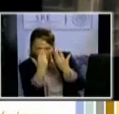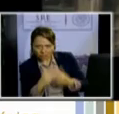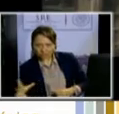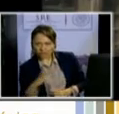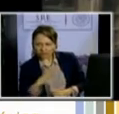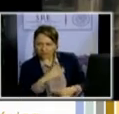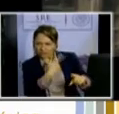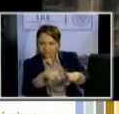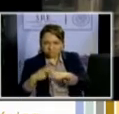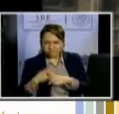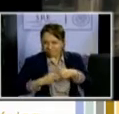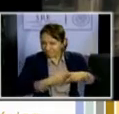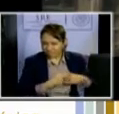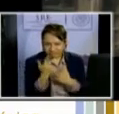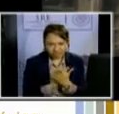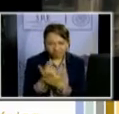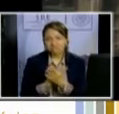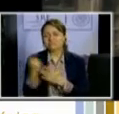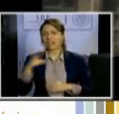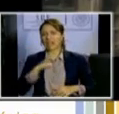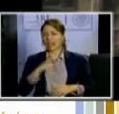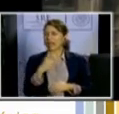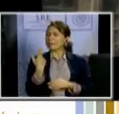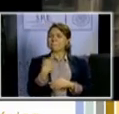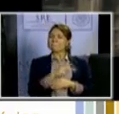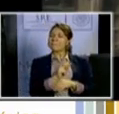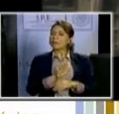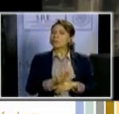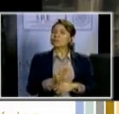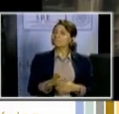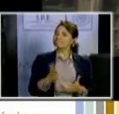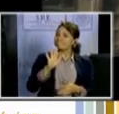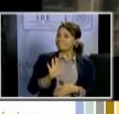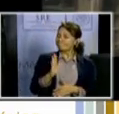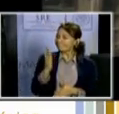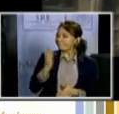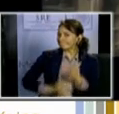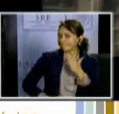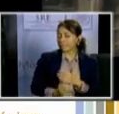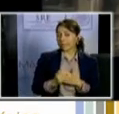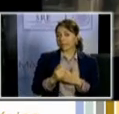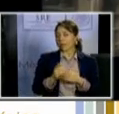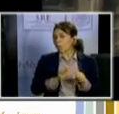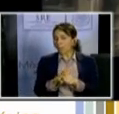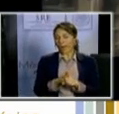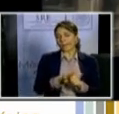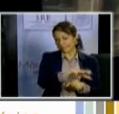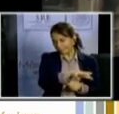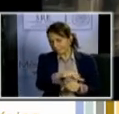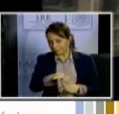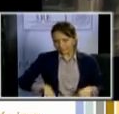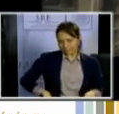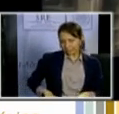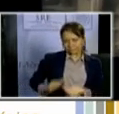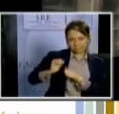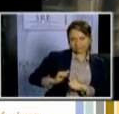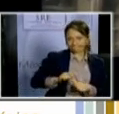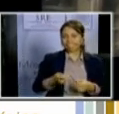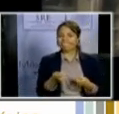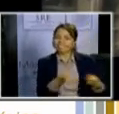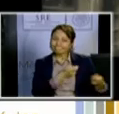acción práctica, aunque hay una mayor apertura en los distintos ministerios, hay muy poca coordinación regional en materia de políticas